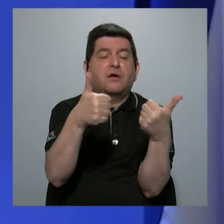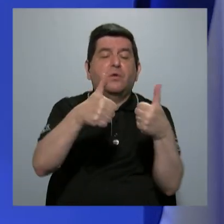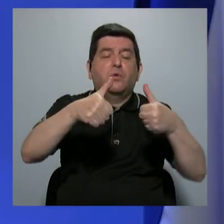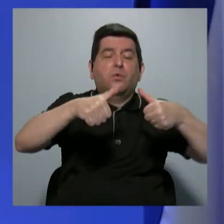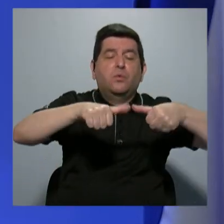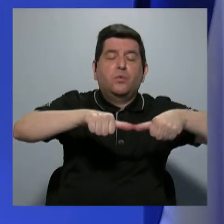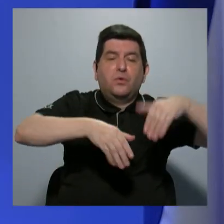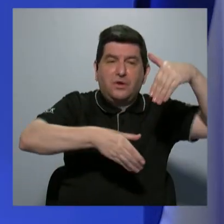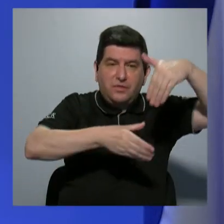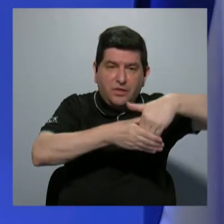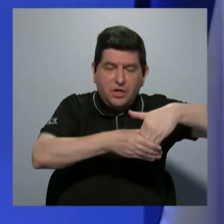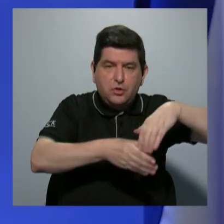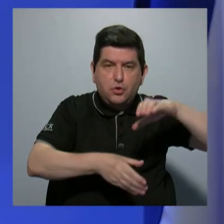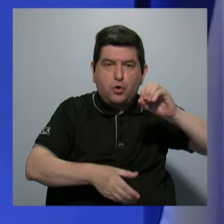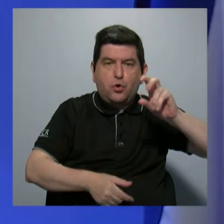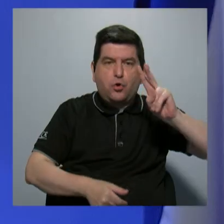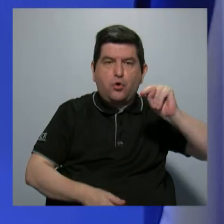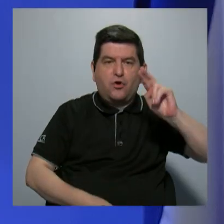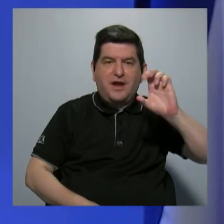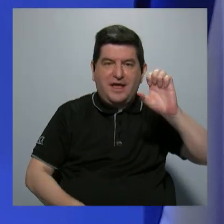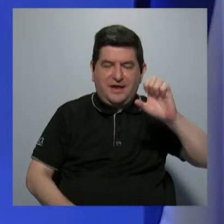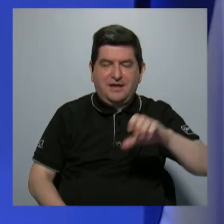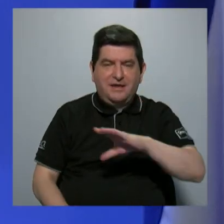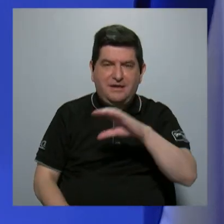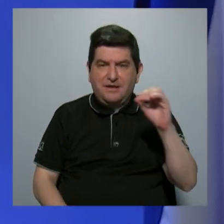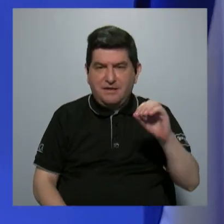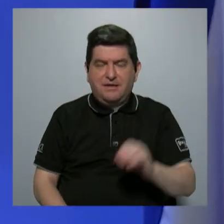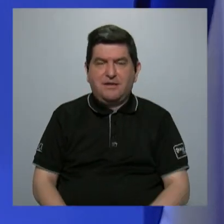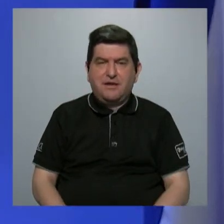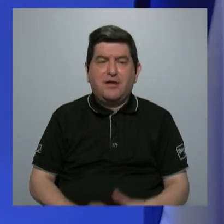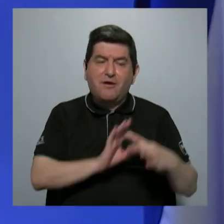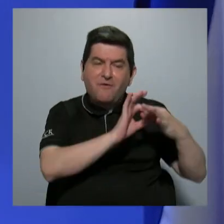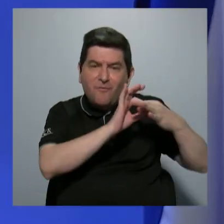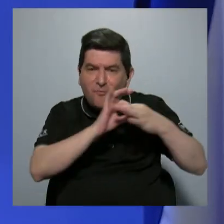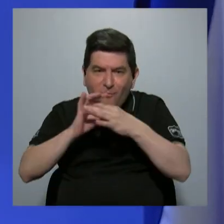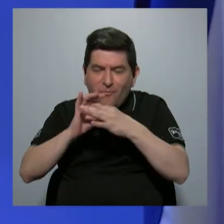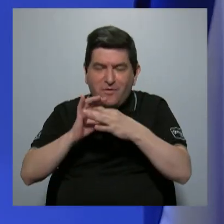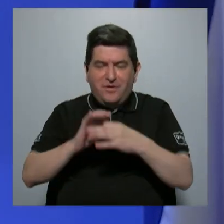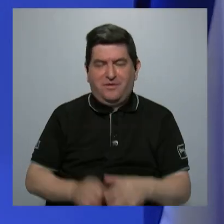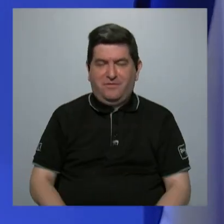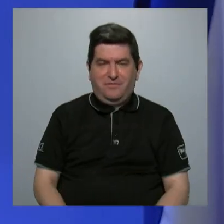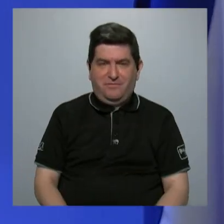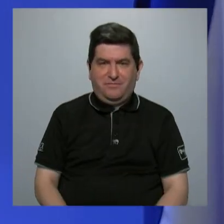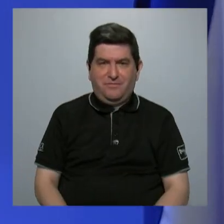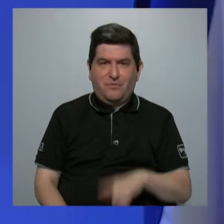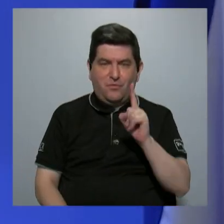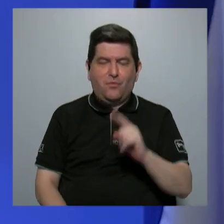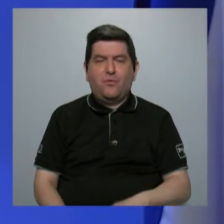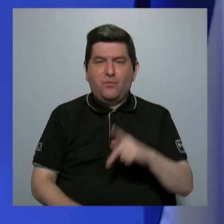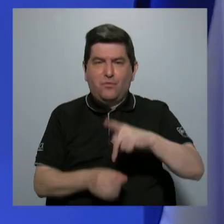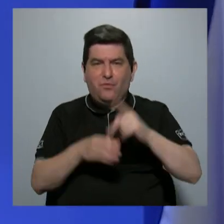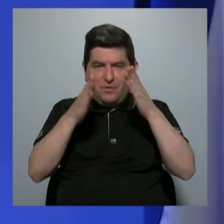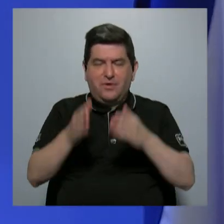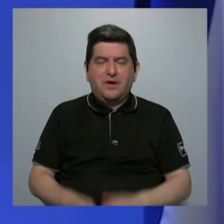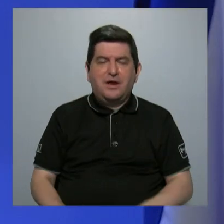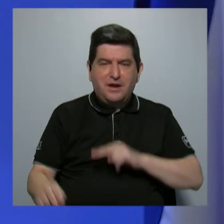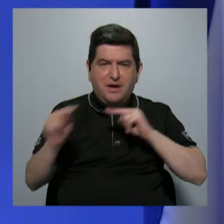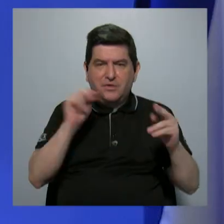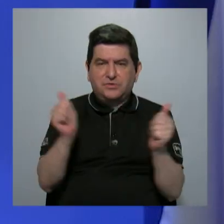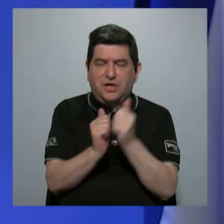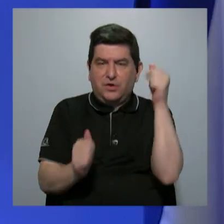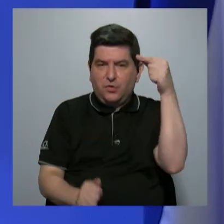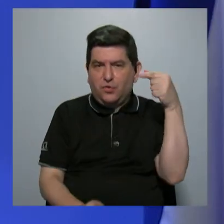lo interno de CONARE y de nuevo de alguna manera unificar CONARE como un actor que negocia con el